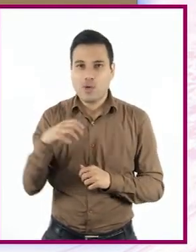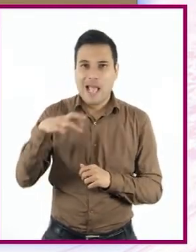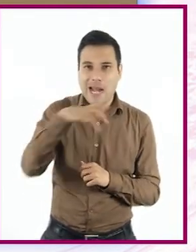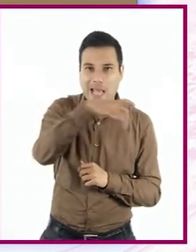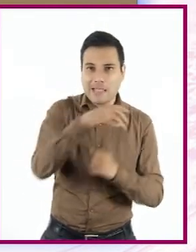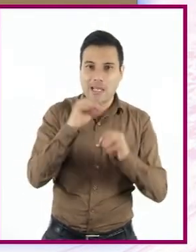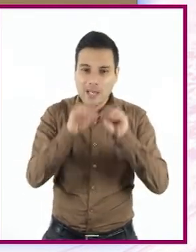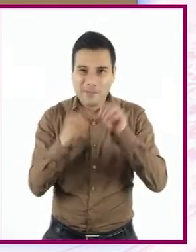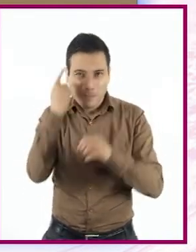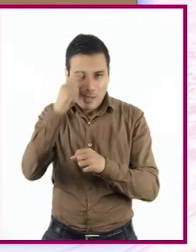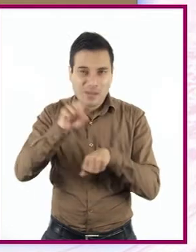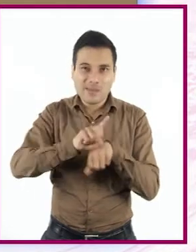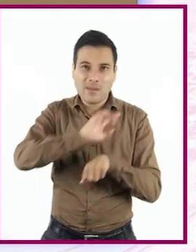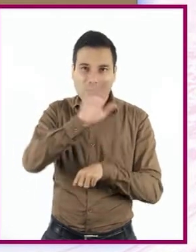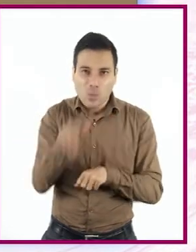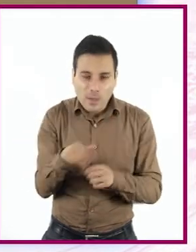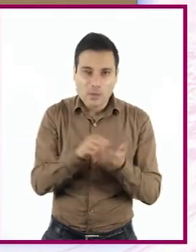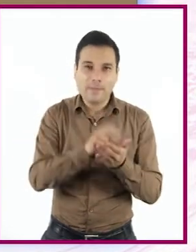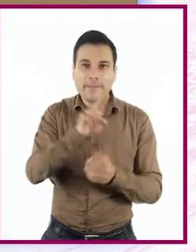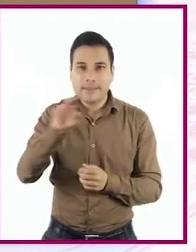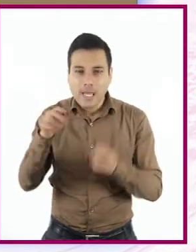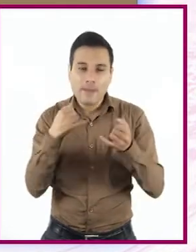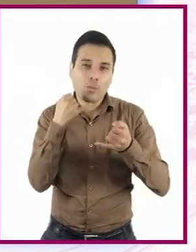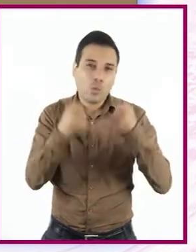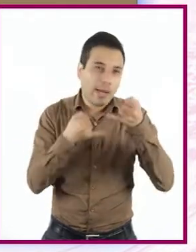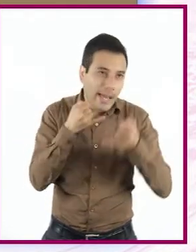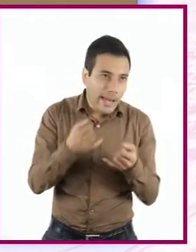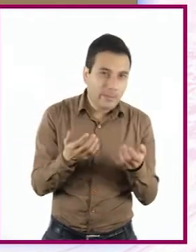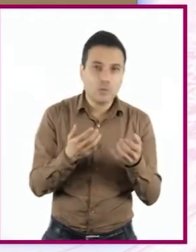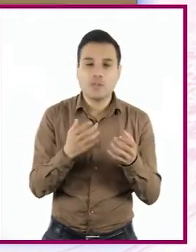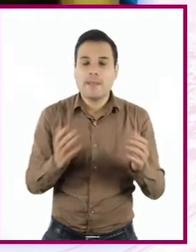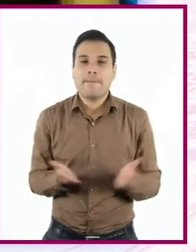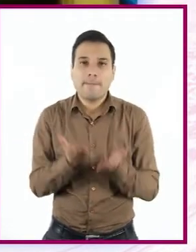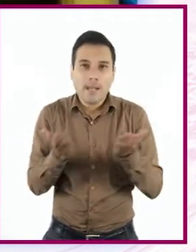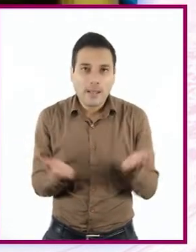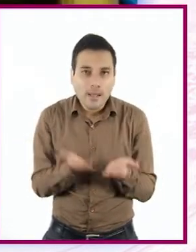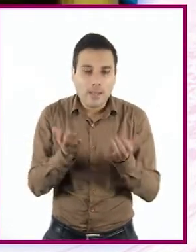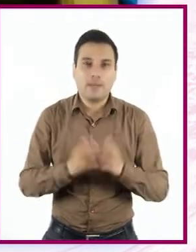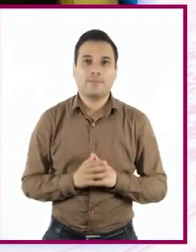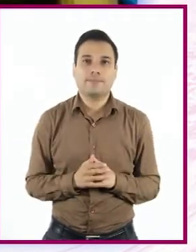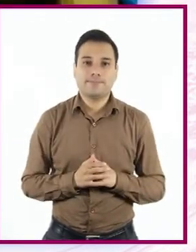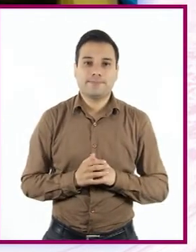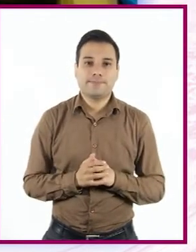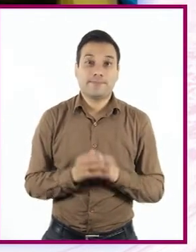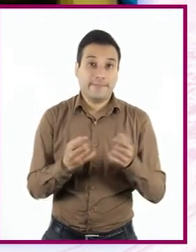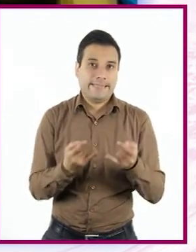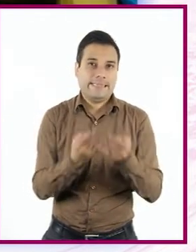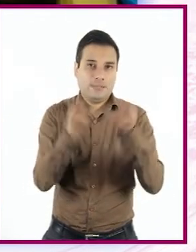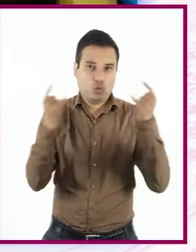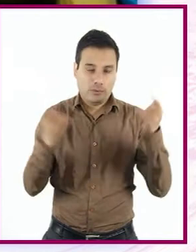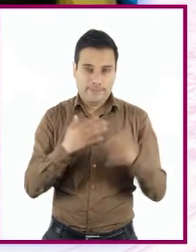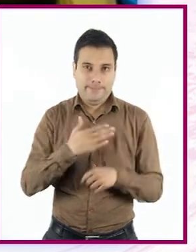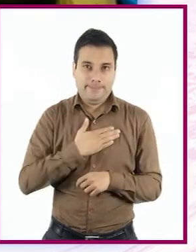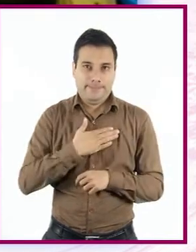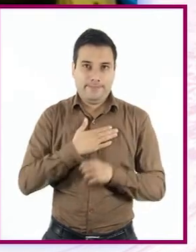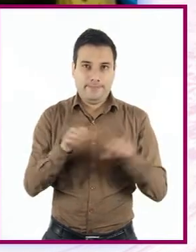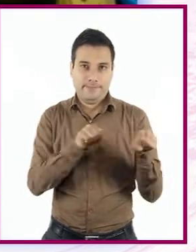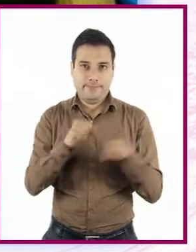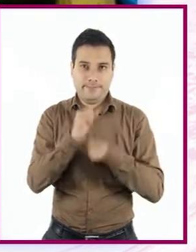Muertos, pintábamos, jugábamos, hacíamos bailables. Voy a contar mi historia sobre el temblor